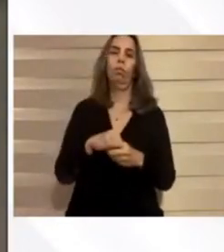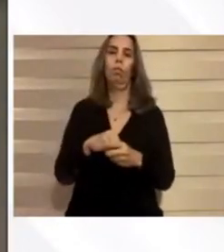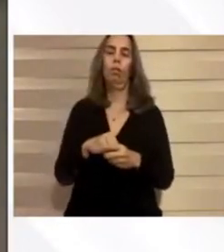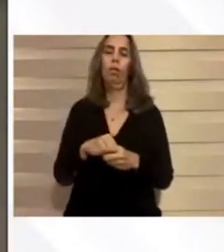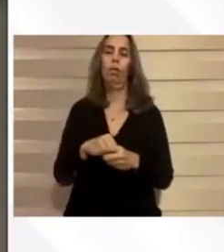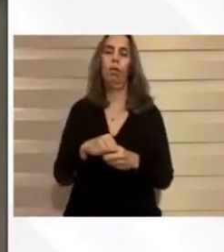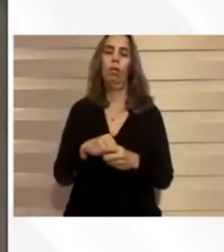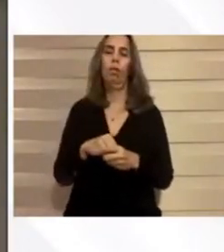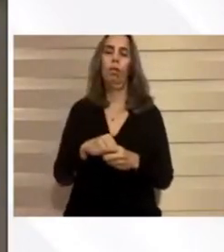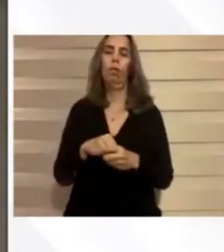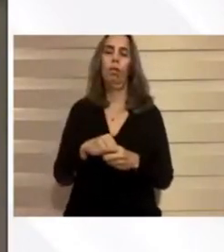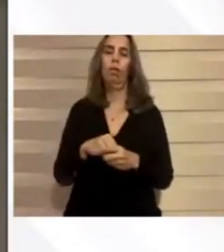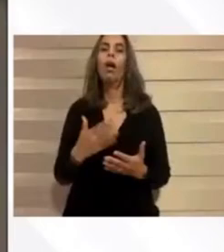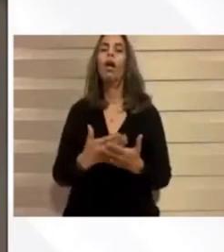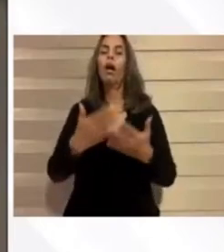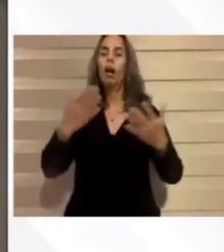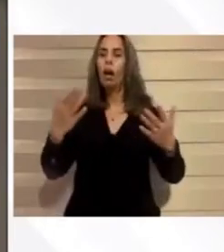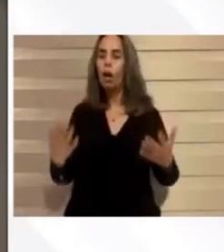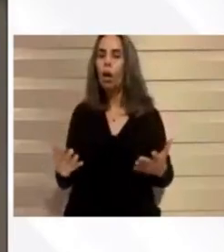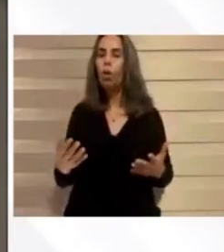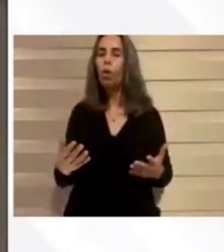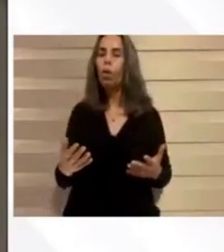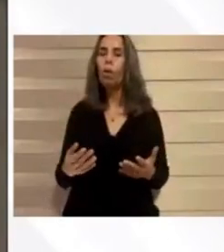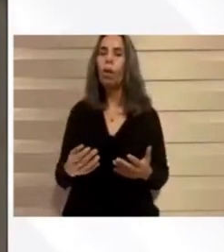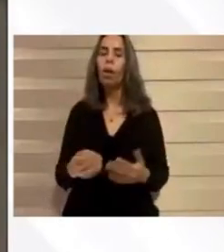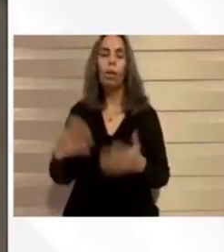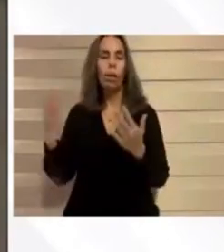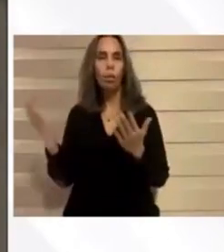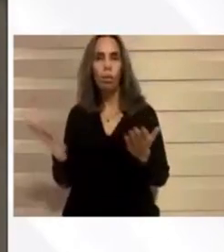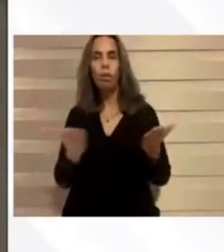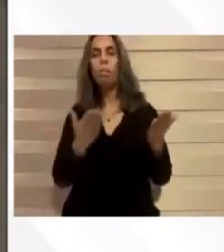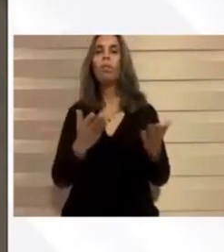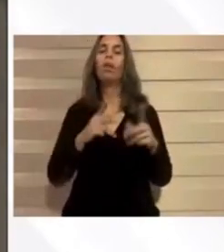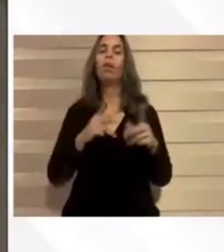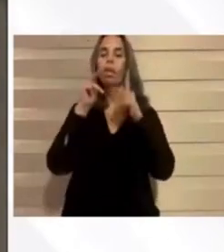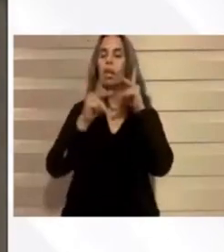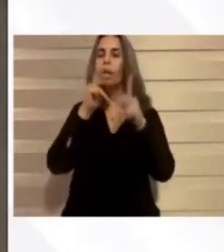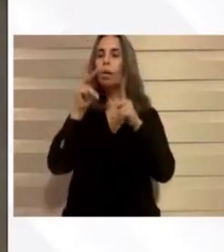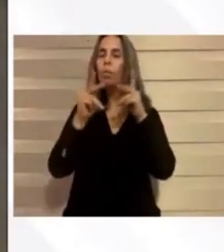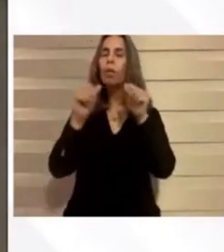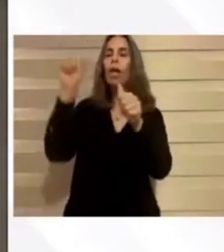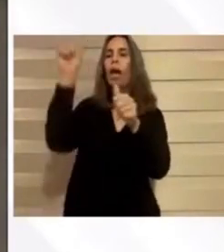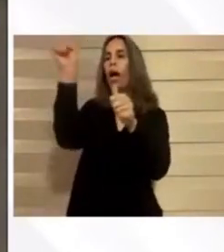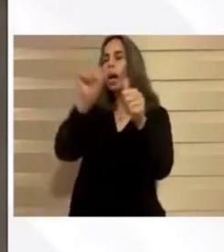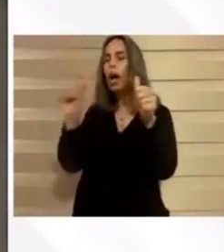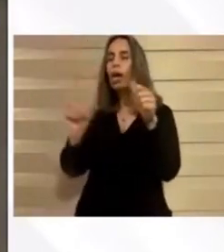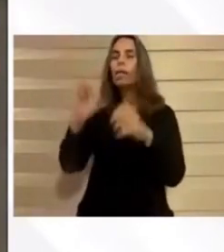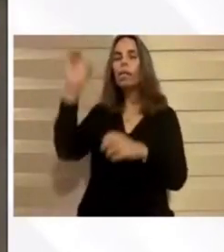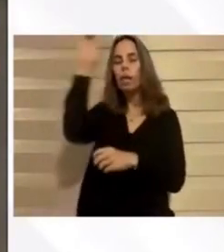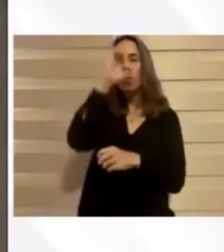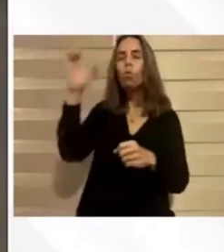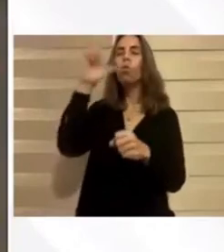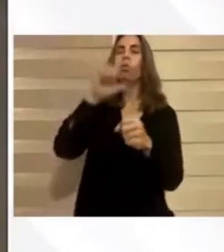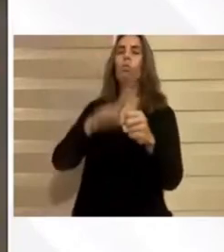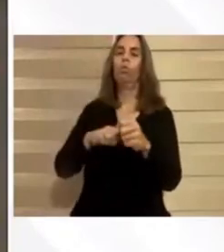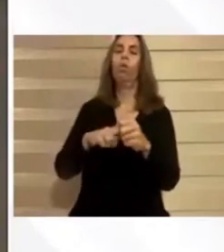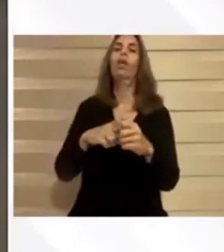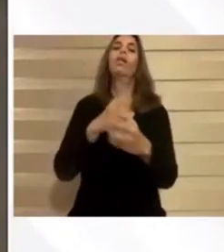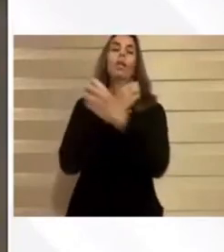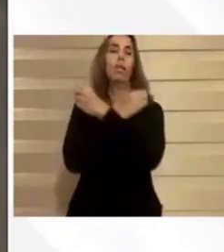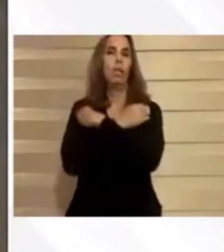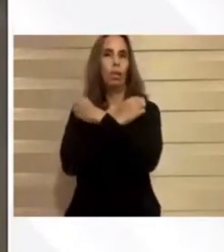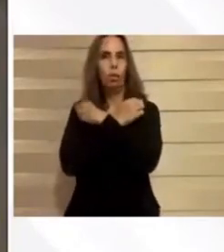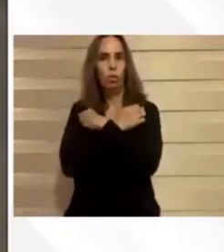complace presentar la plática denominada Arte, Cultura y Educación, en la que